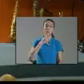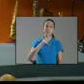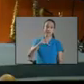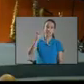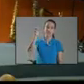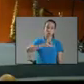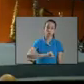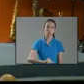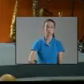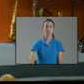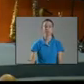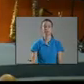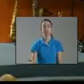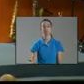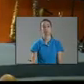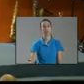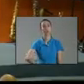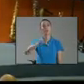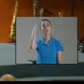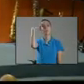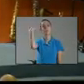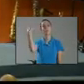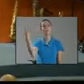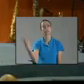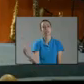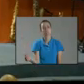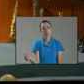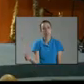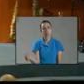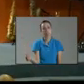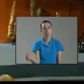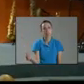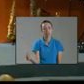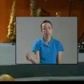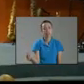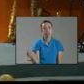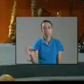O sea, de pronto hay cosas que Dios nos pide y que no tienen lógica.